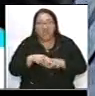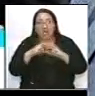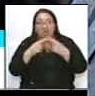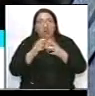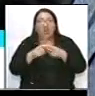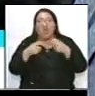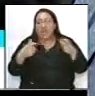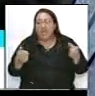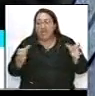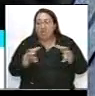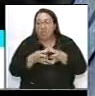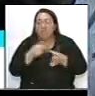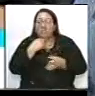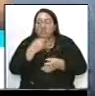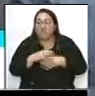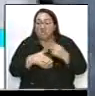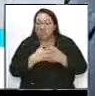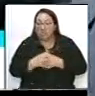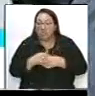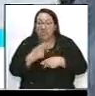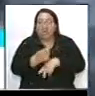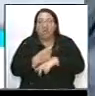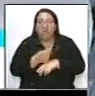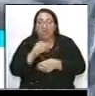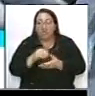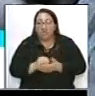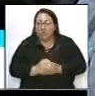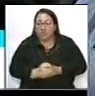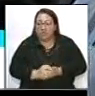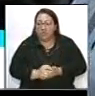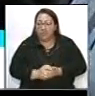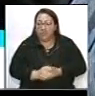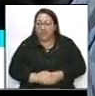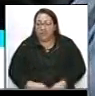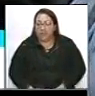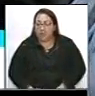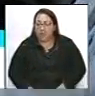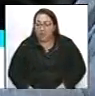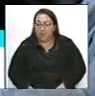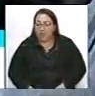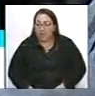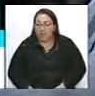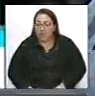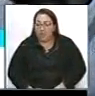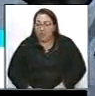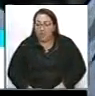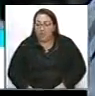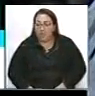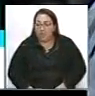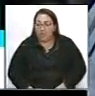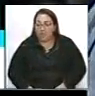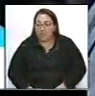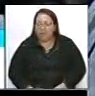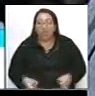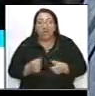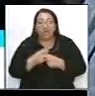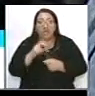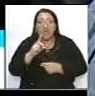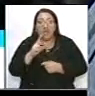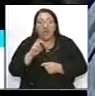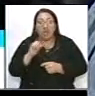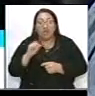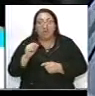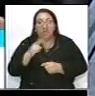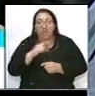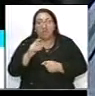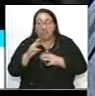hicieron junta de portavoces y al toque en su facto lo sacaron de acá. Al congresista Lucho López, denuncia penal, 8...